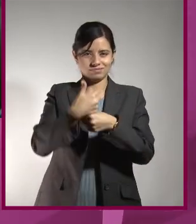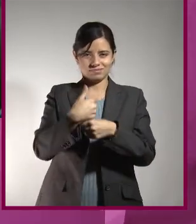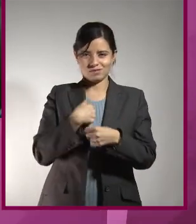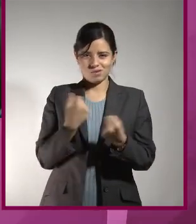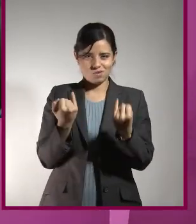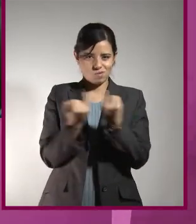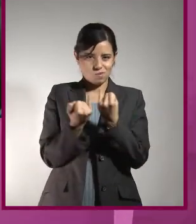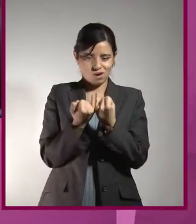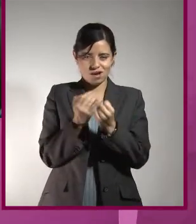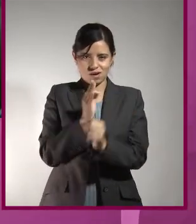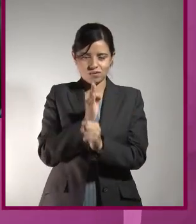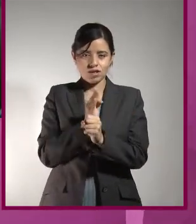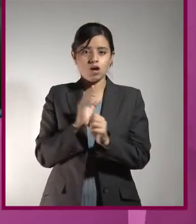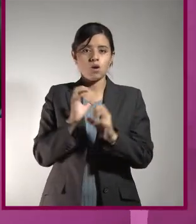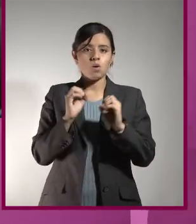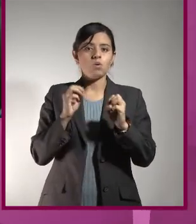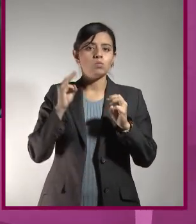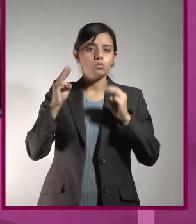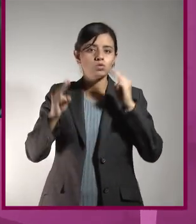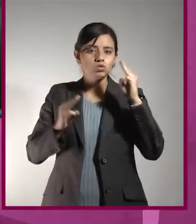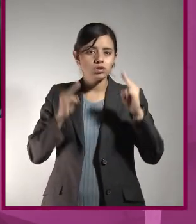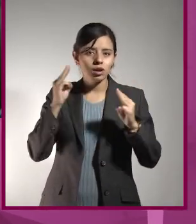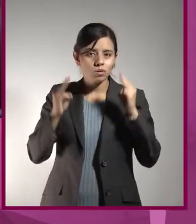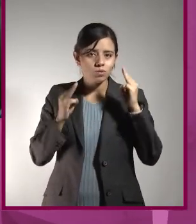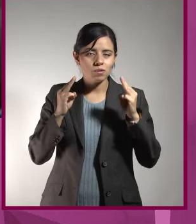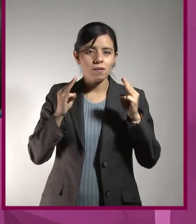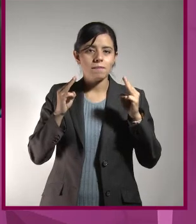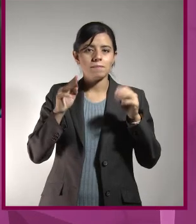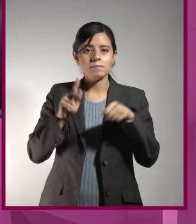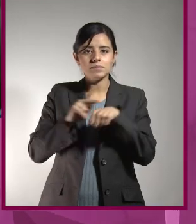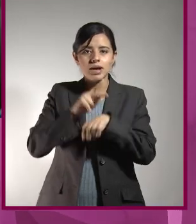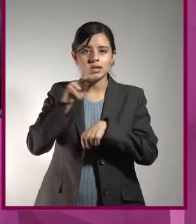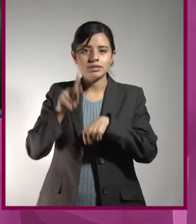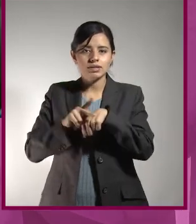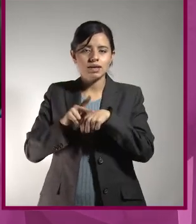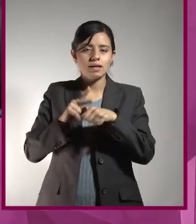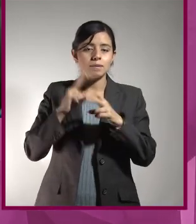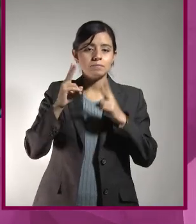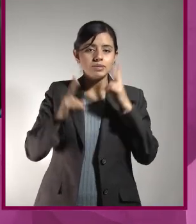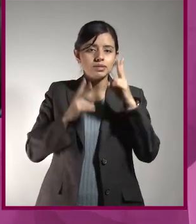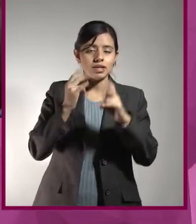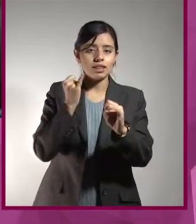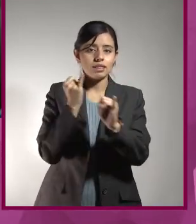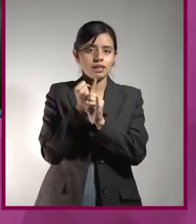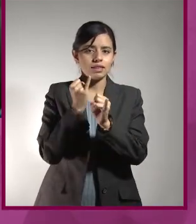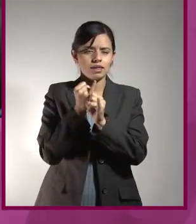haciendo, o visitar museos, países en línea.